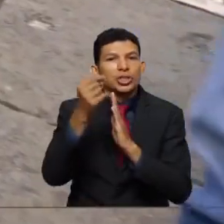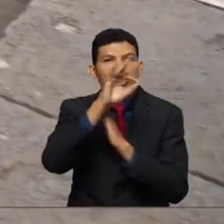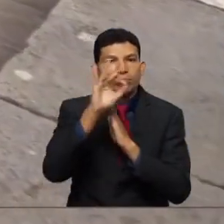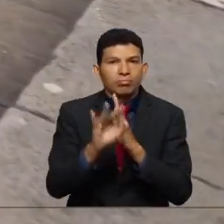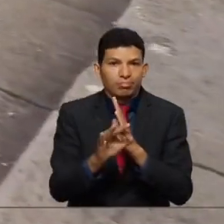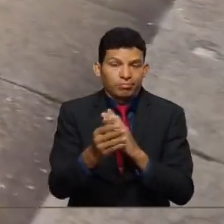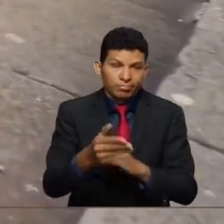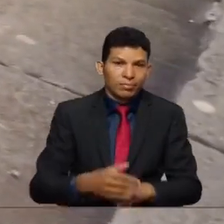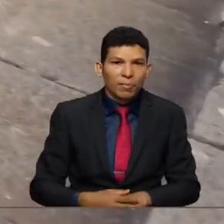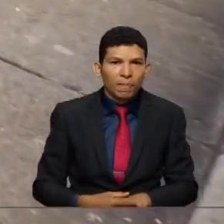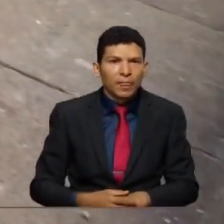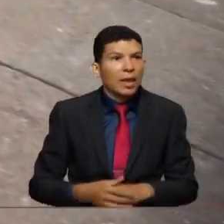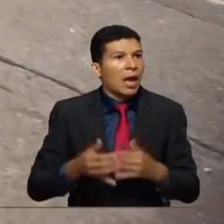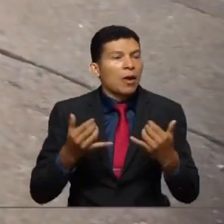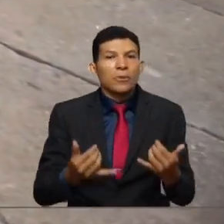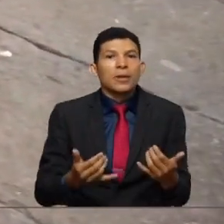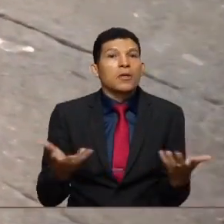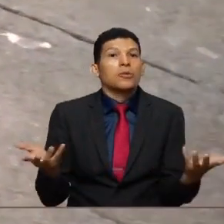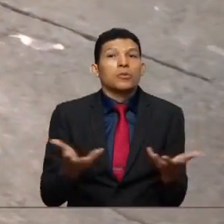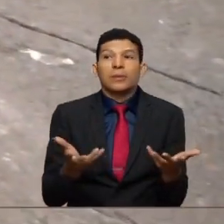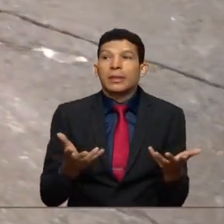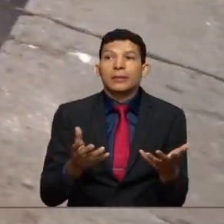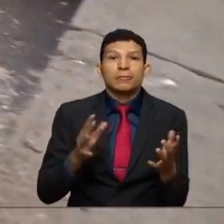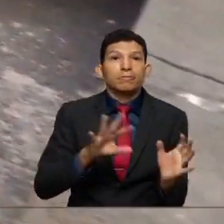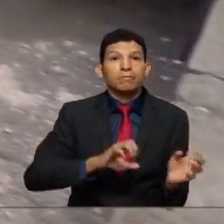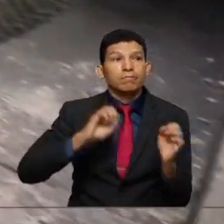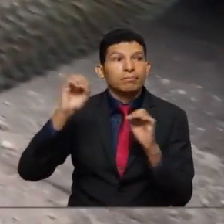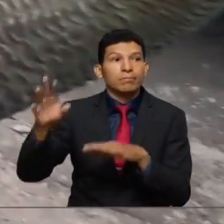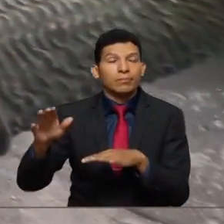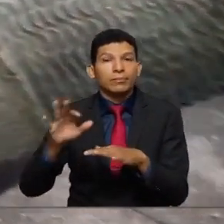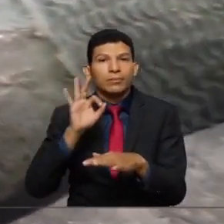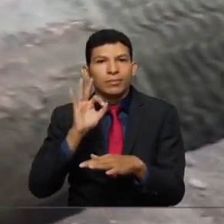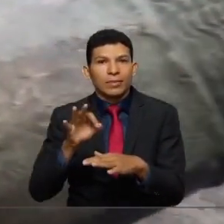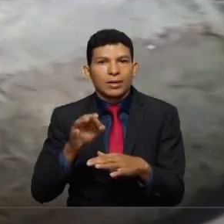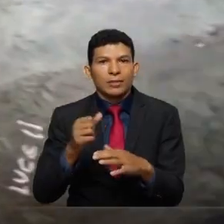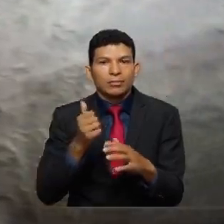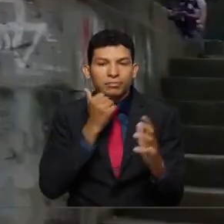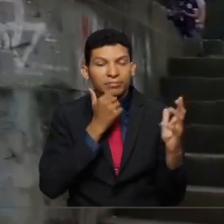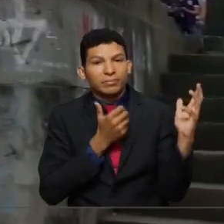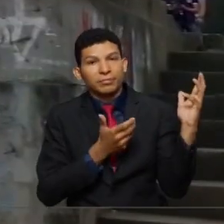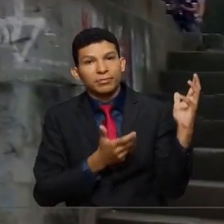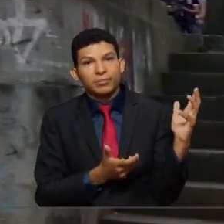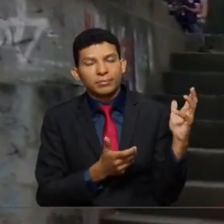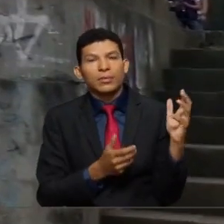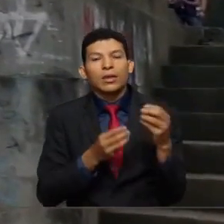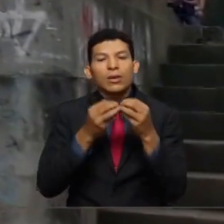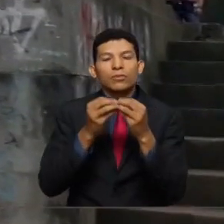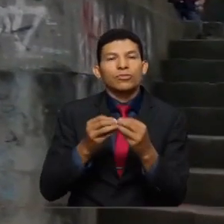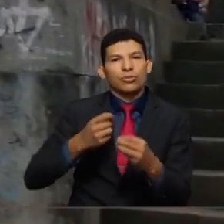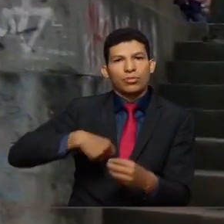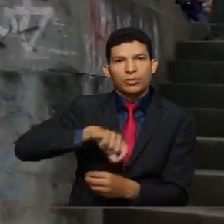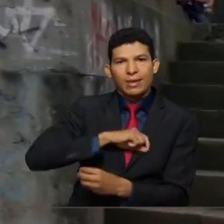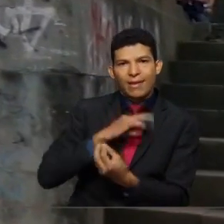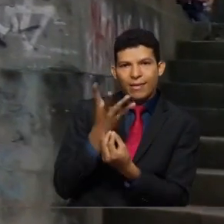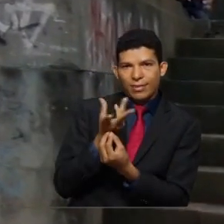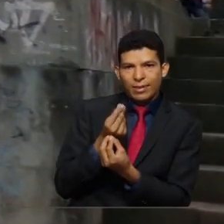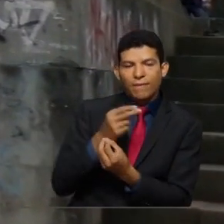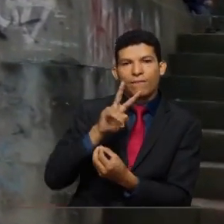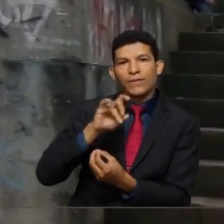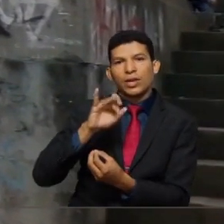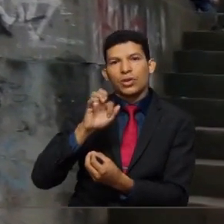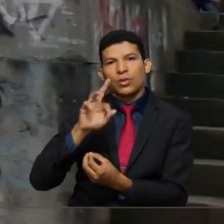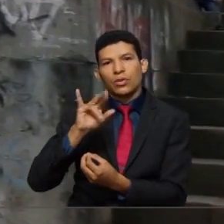100%. Por ahora, se desconoce dónde quedará nuevamente ubicada la estructura hecha en bronce por el artista español Victorio Macho, la cual